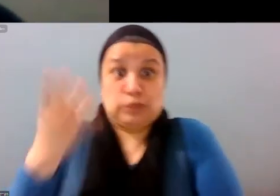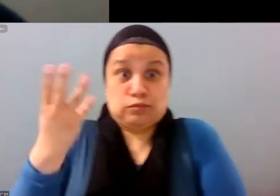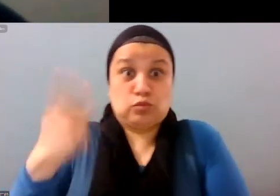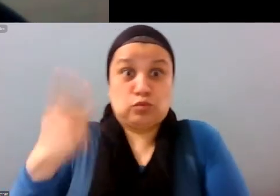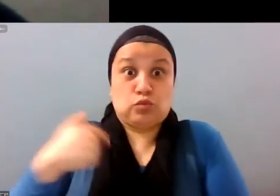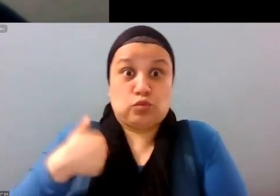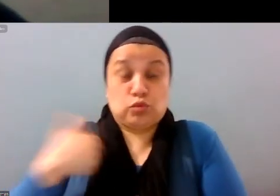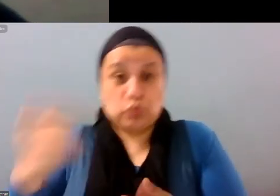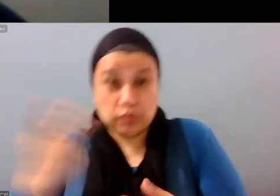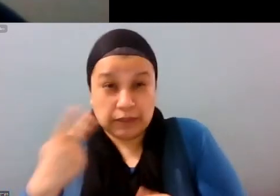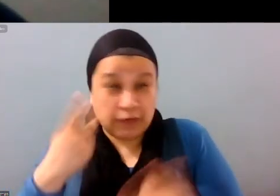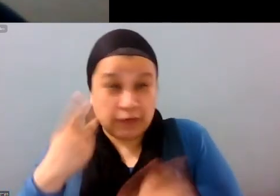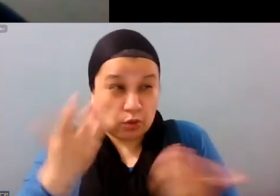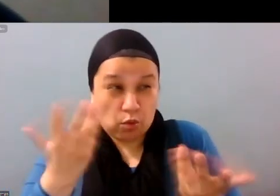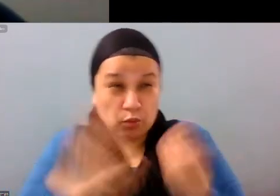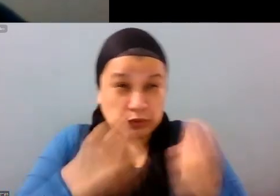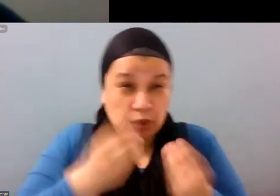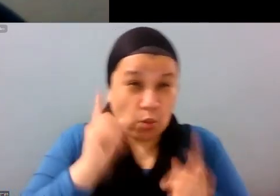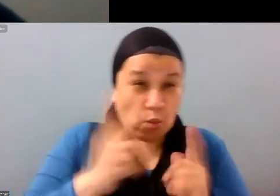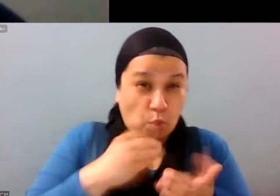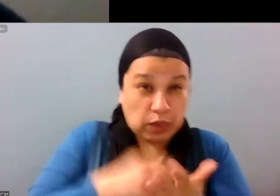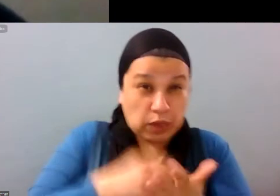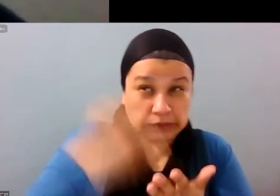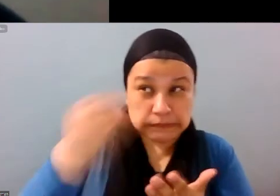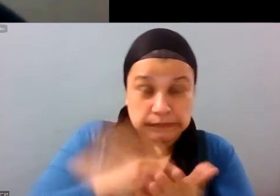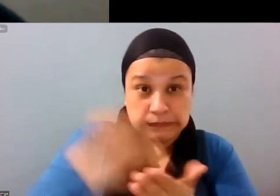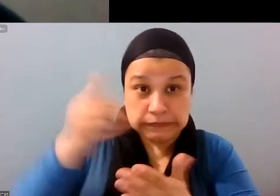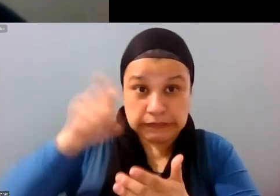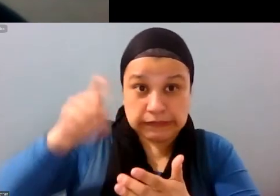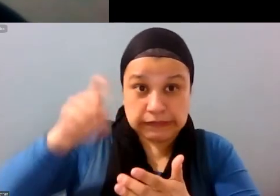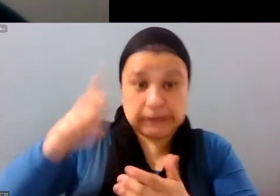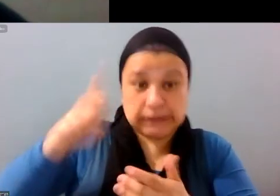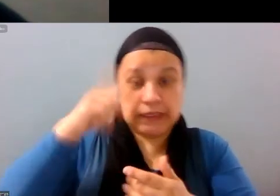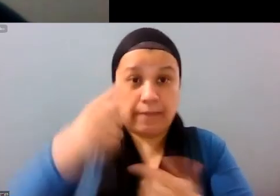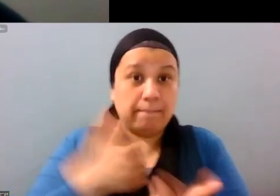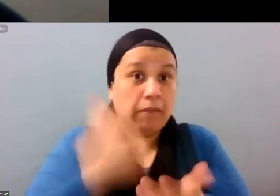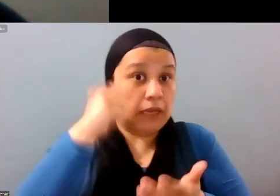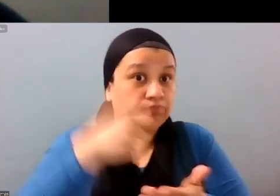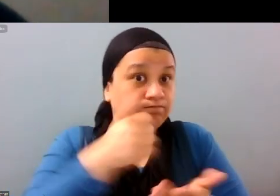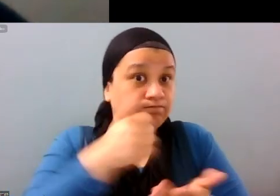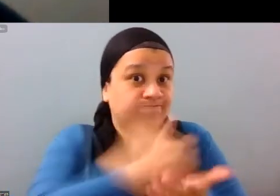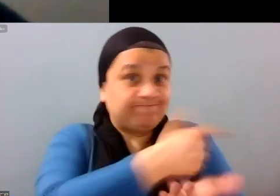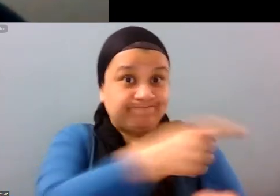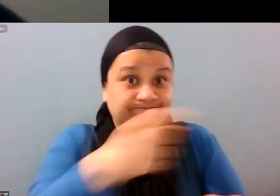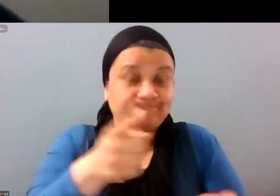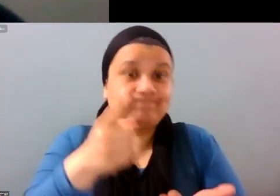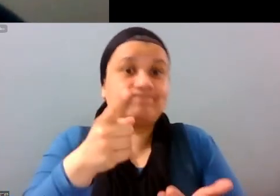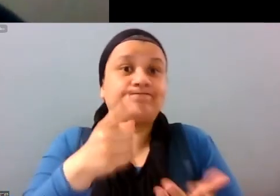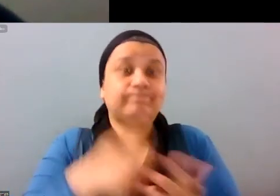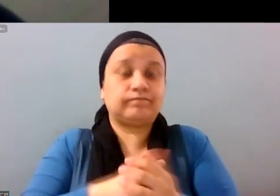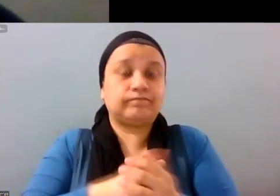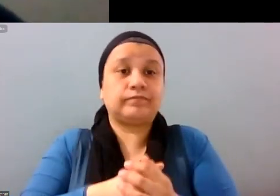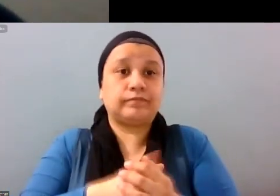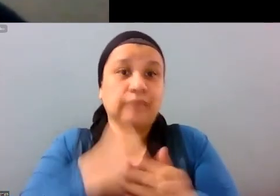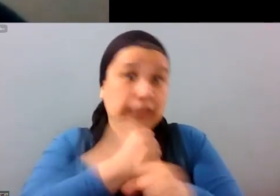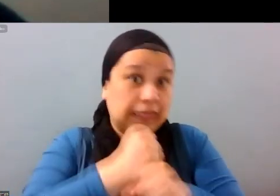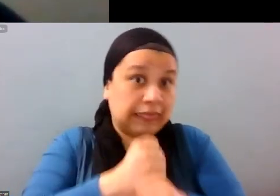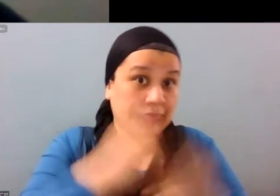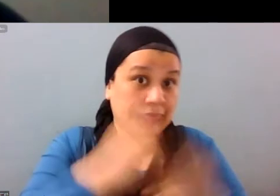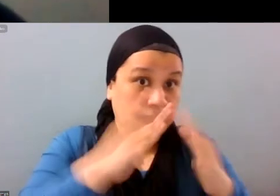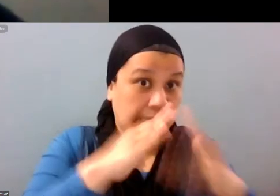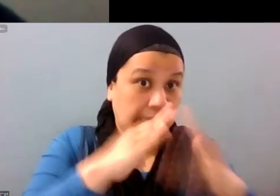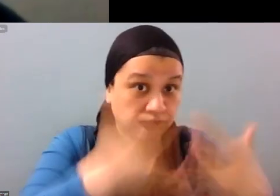comprar lo que fuera necesario en el momento para ir sacando las tareas adelante sin